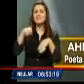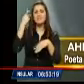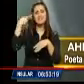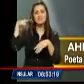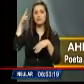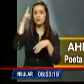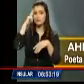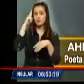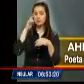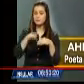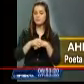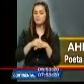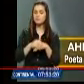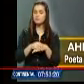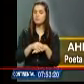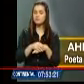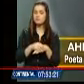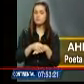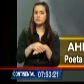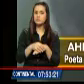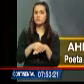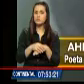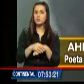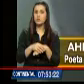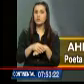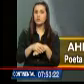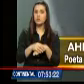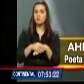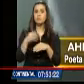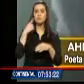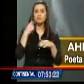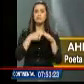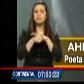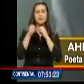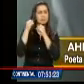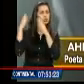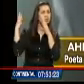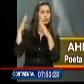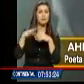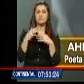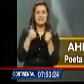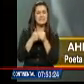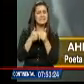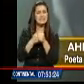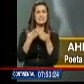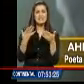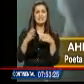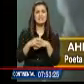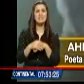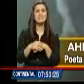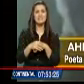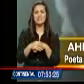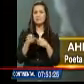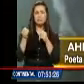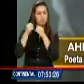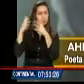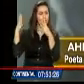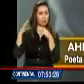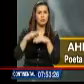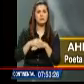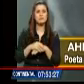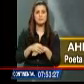crimen a nivel totalidad. Un genocidio paso a paso. Escucha, escucha el bombardeo. Se escucha